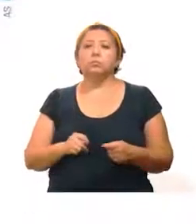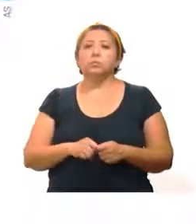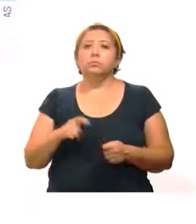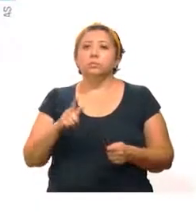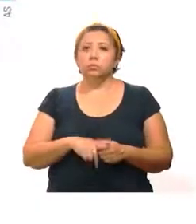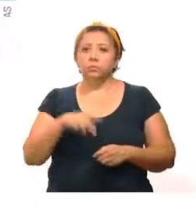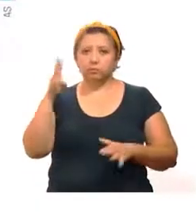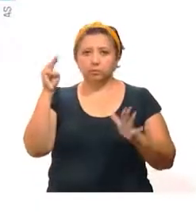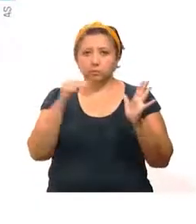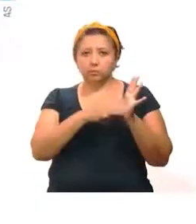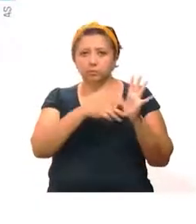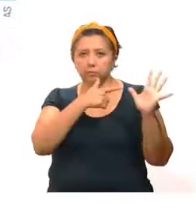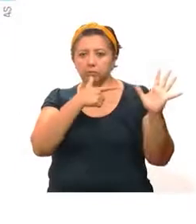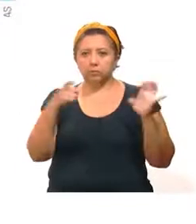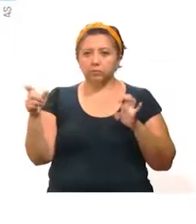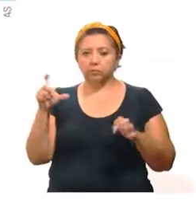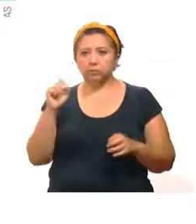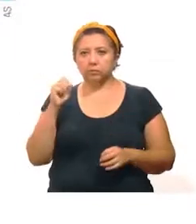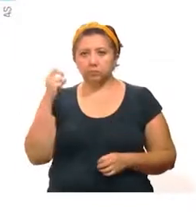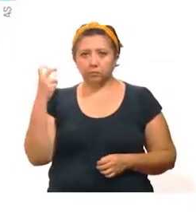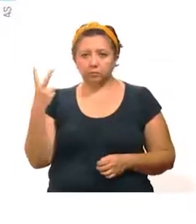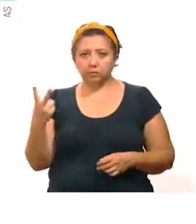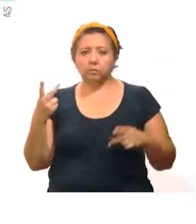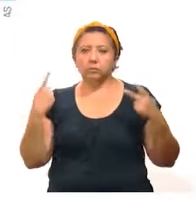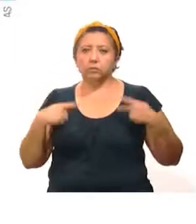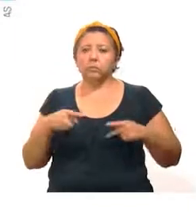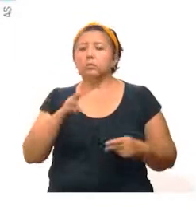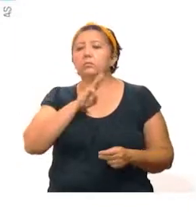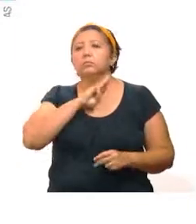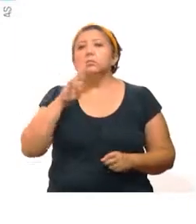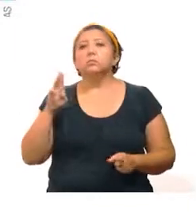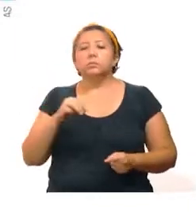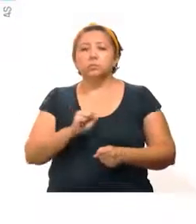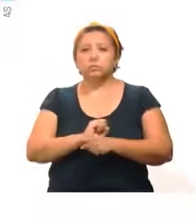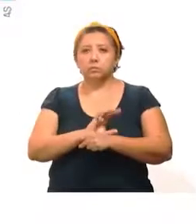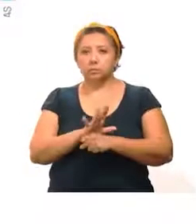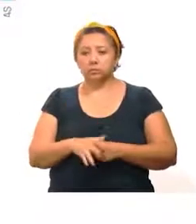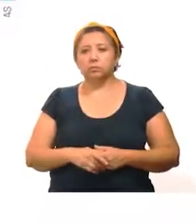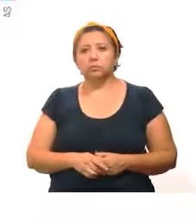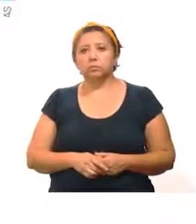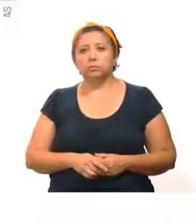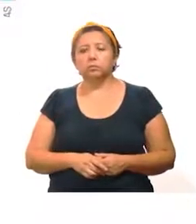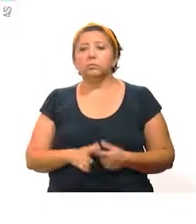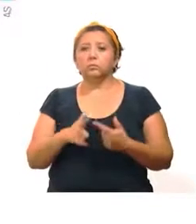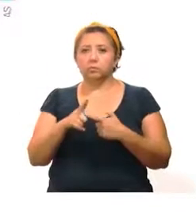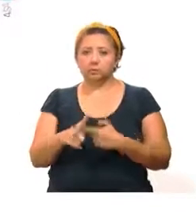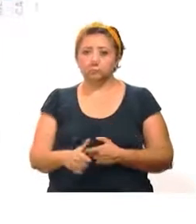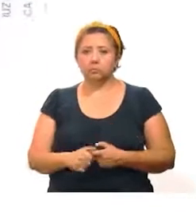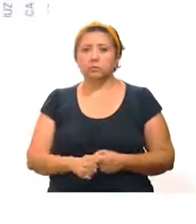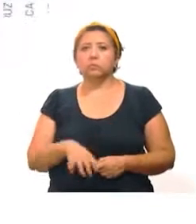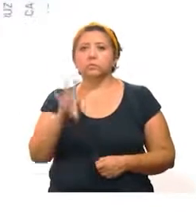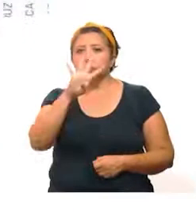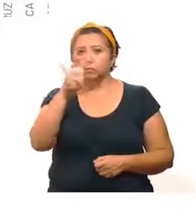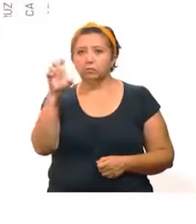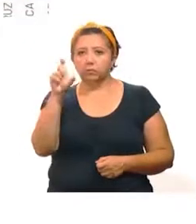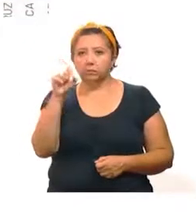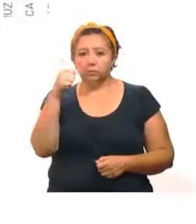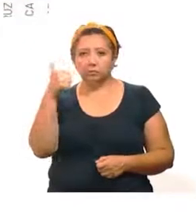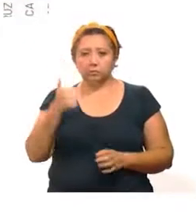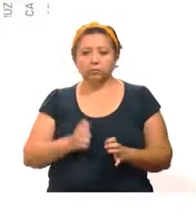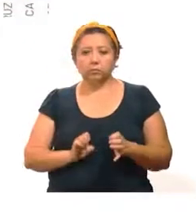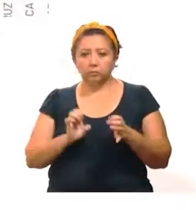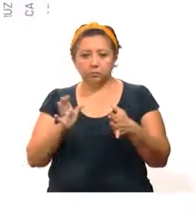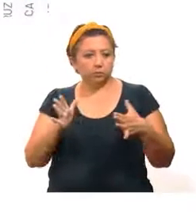total, son 3.722 las personas fallecidas a causa del coronavirus. De los casos activos, 426